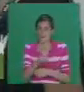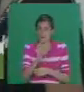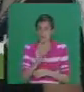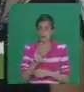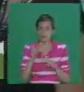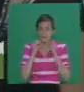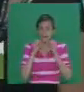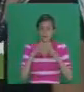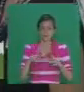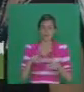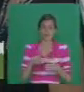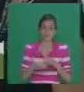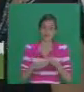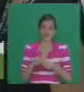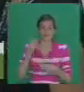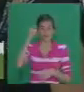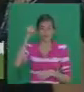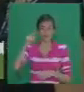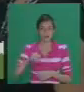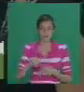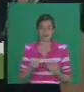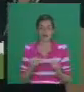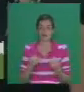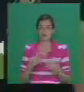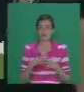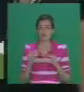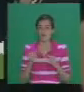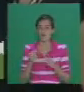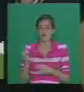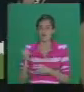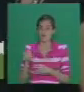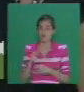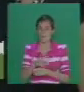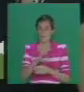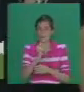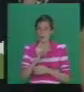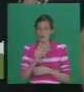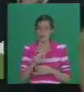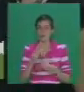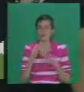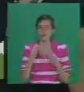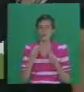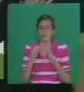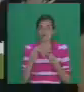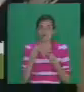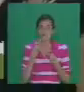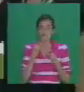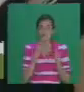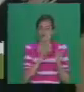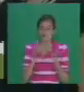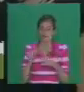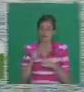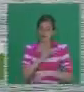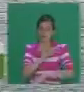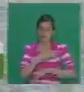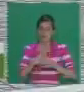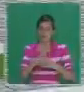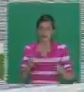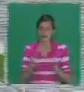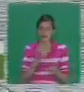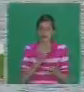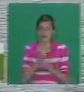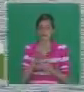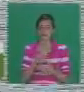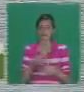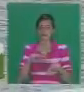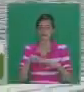los beneficios que se han dado hoy en día a todos los pesqueros. Esta es una manera de organizar al poder popular a través de